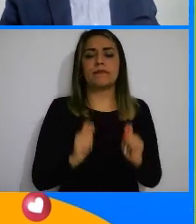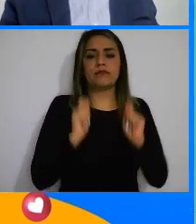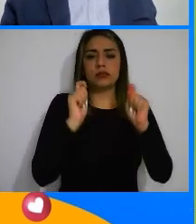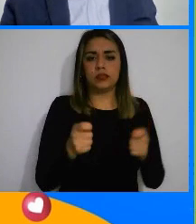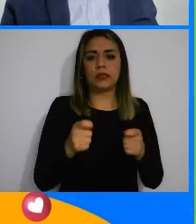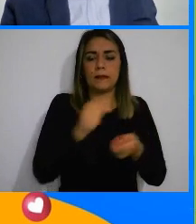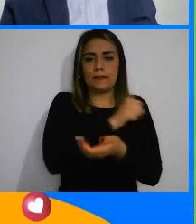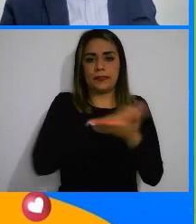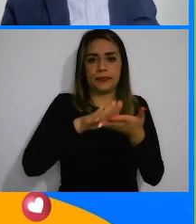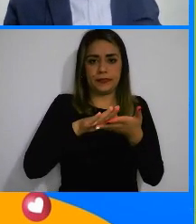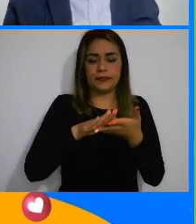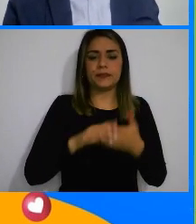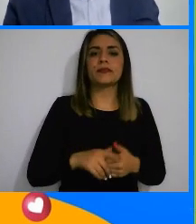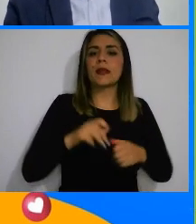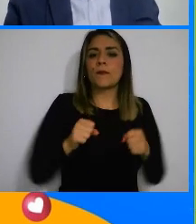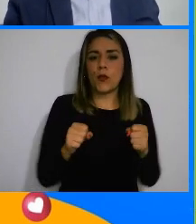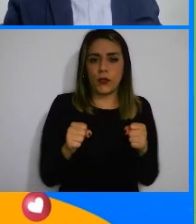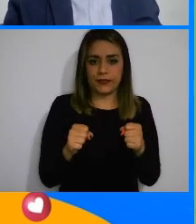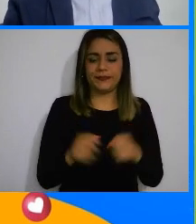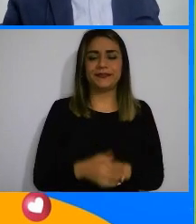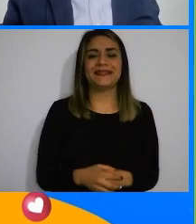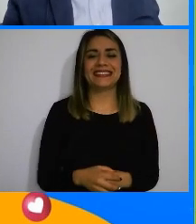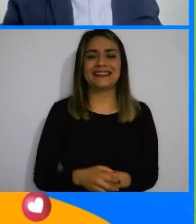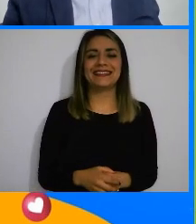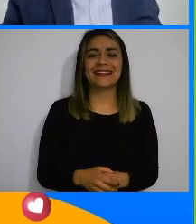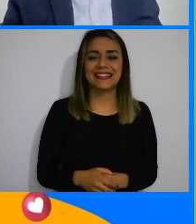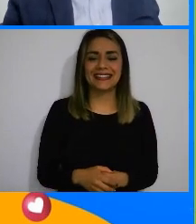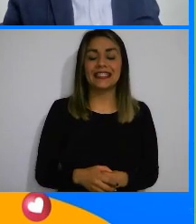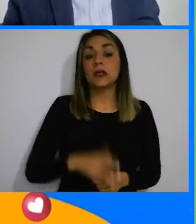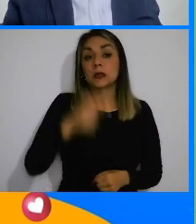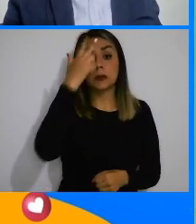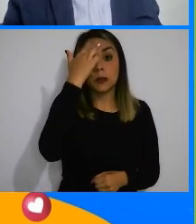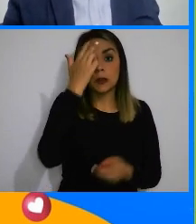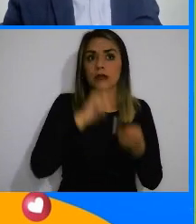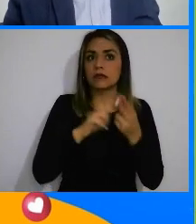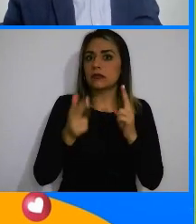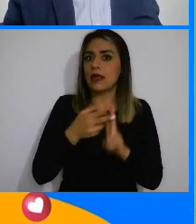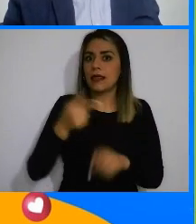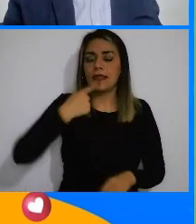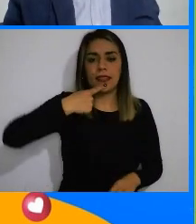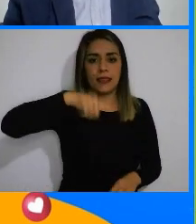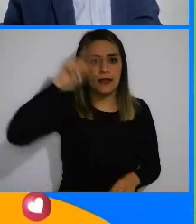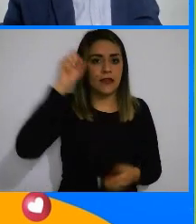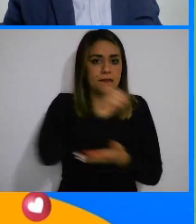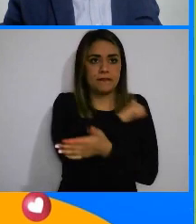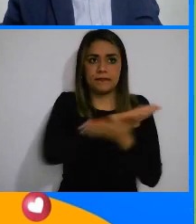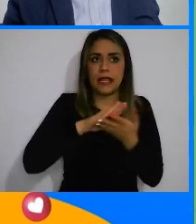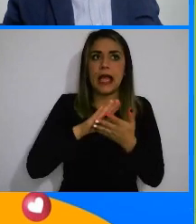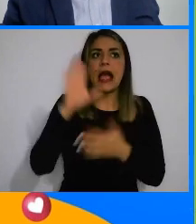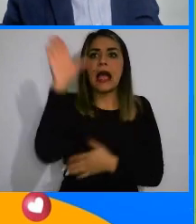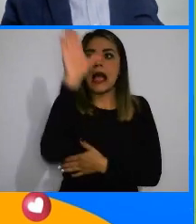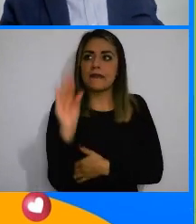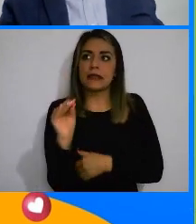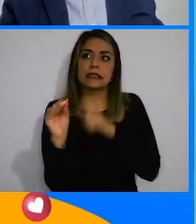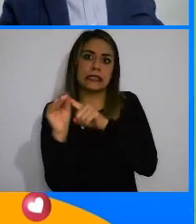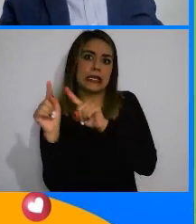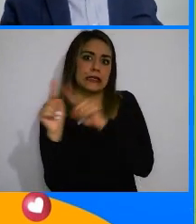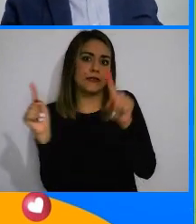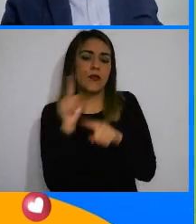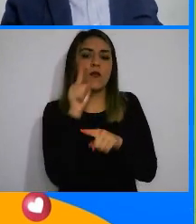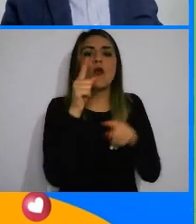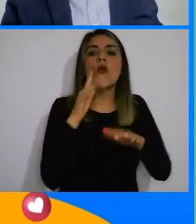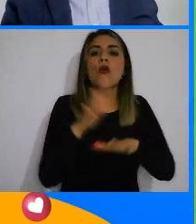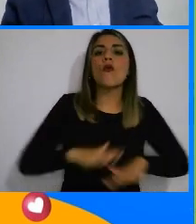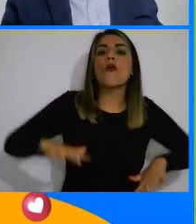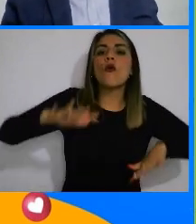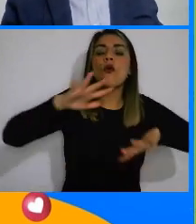una sabana, la sabana de Bogotá. ¿Ok? Que obviamente es completamente diferente a las sabanas africanas por su ubicación